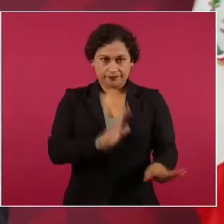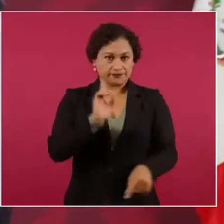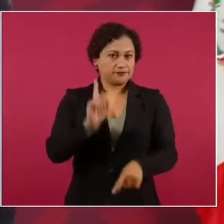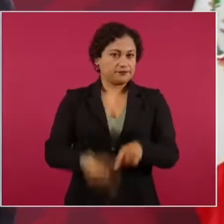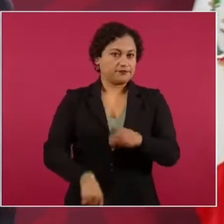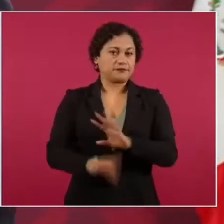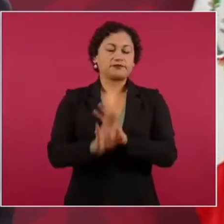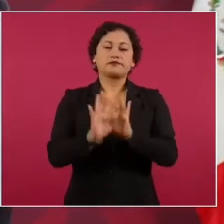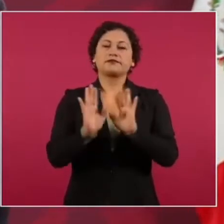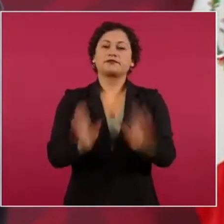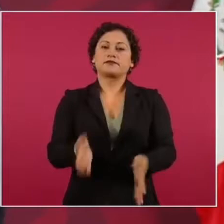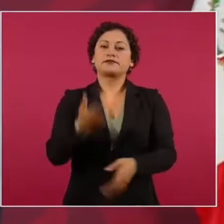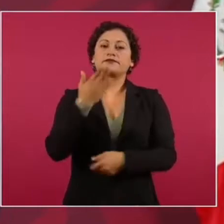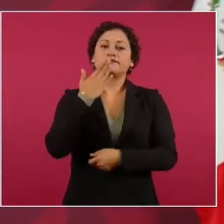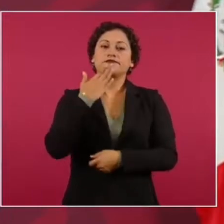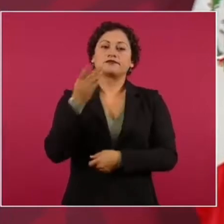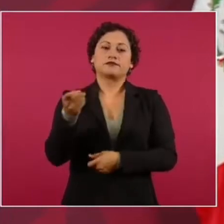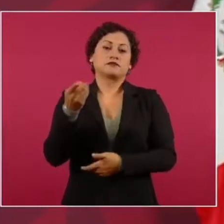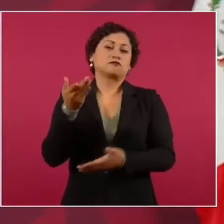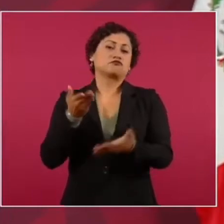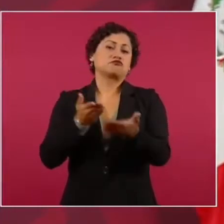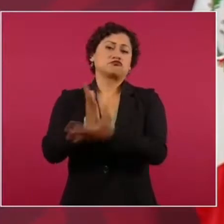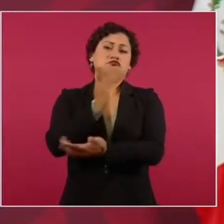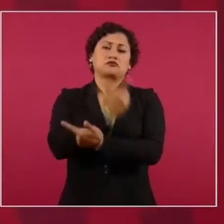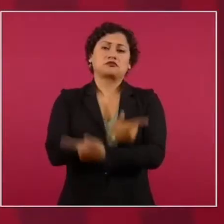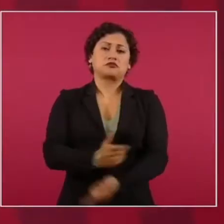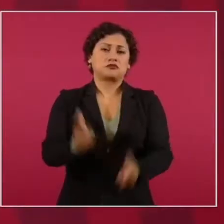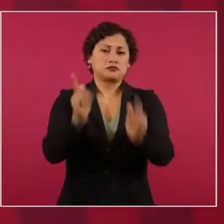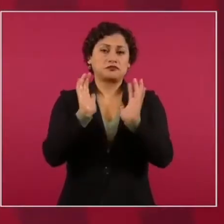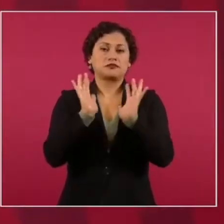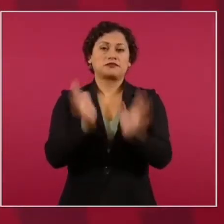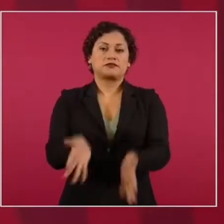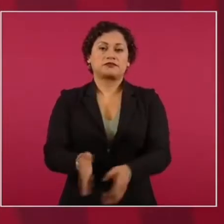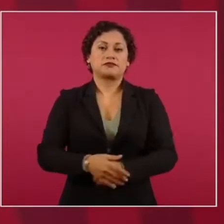ya se liberó el paso.